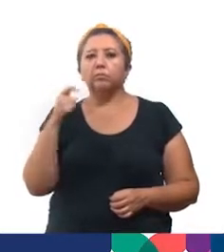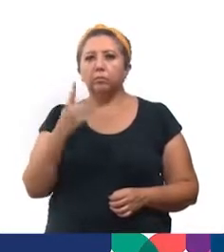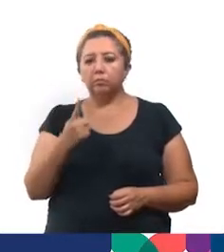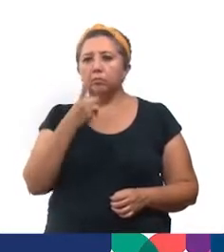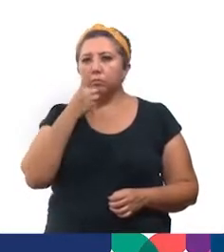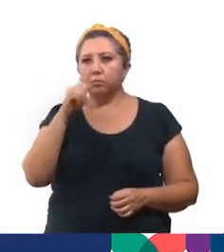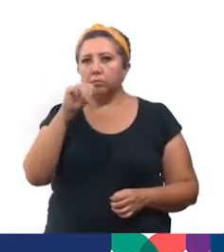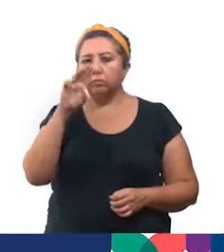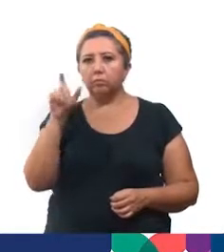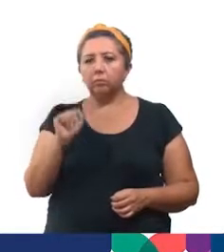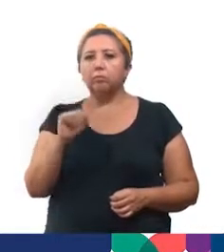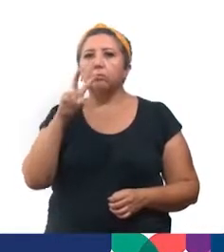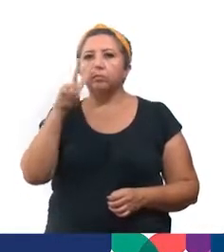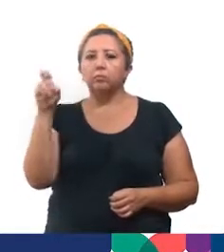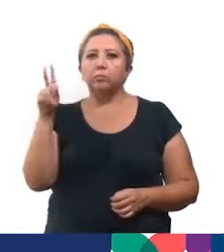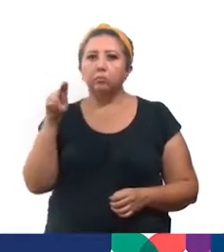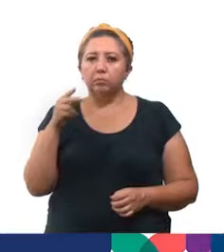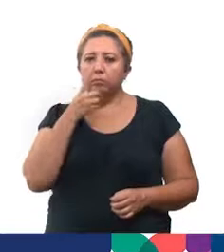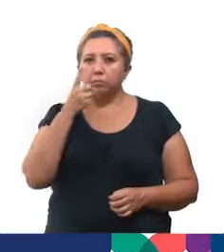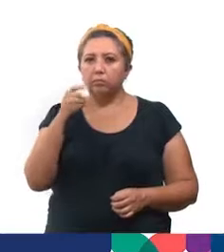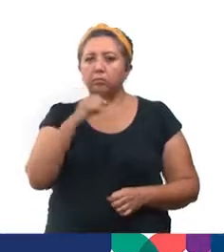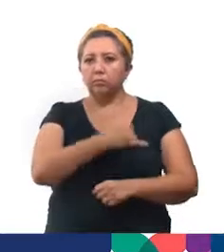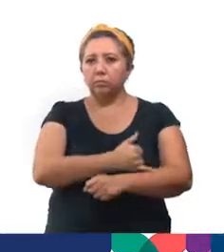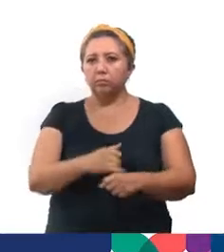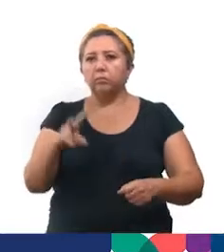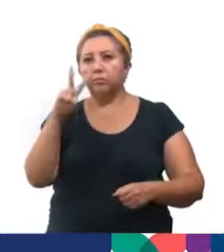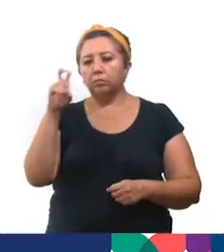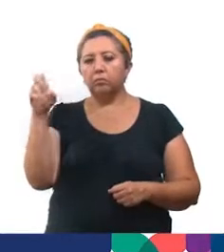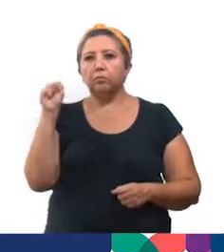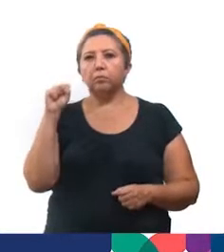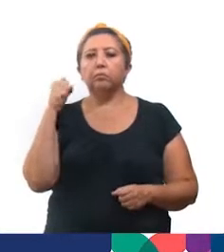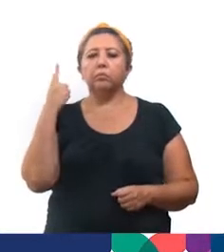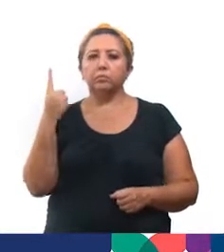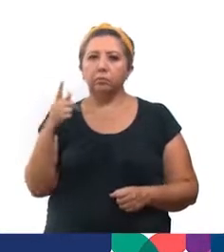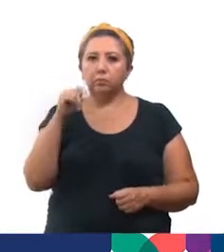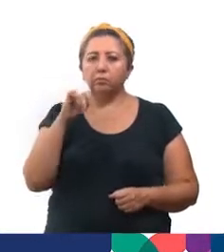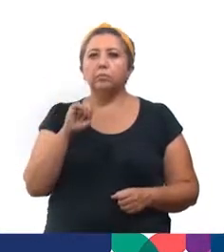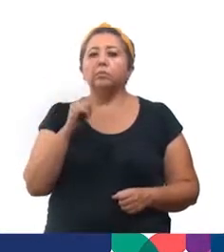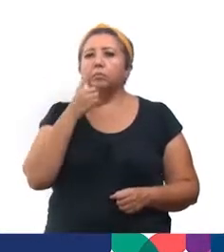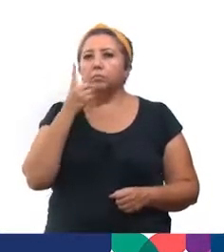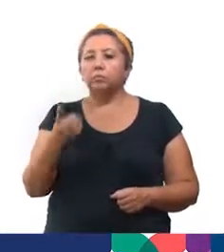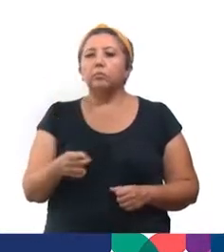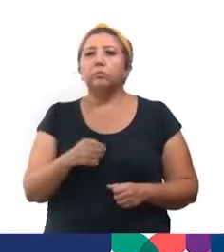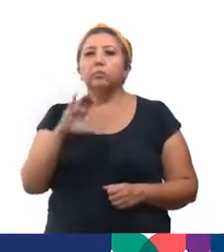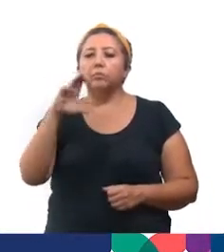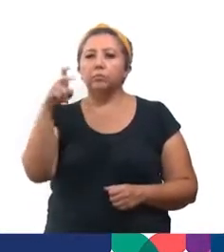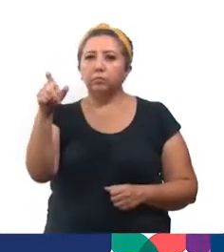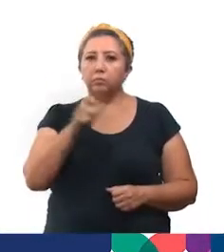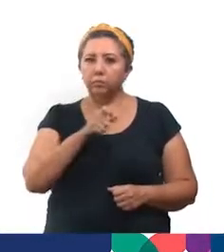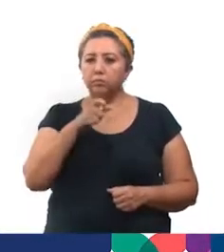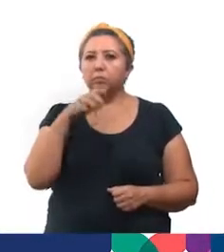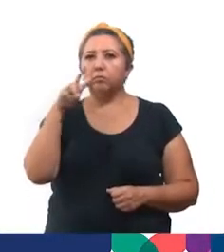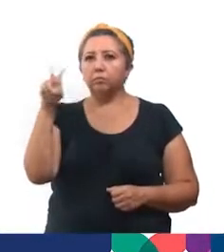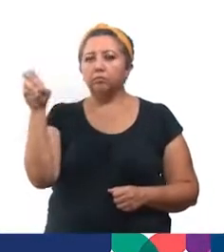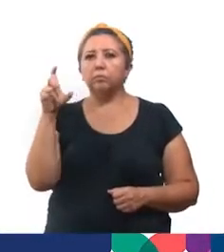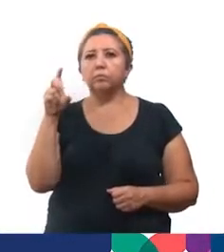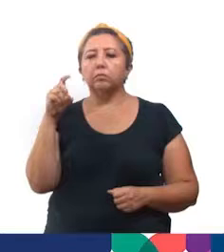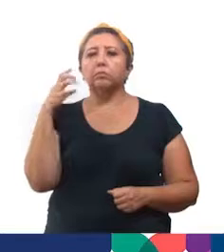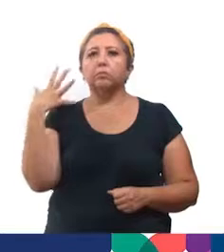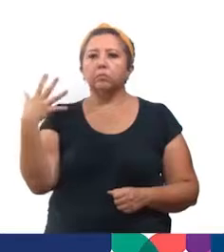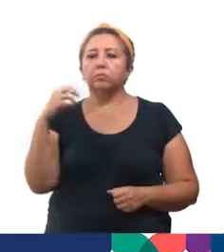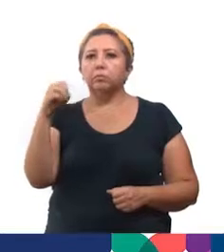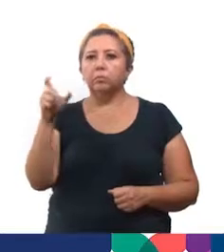Temozón 280, Izamal 261, Tinún 243, Chemash